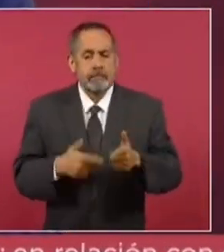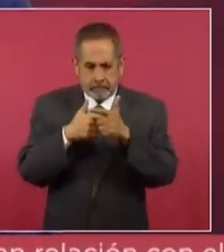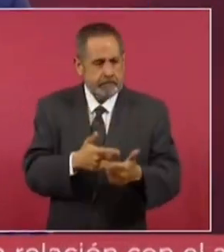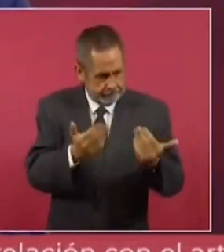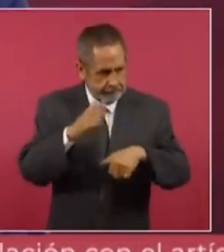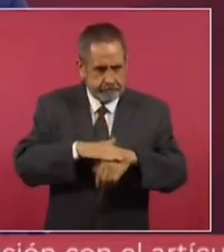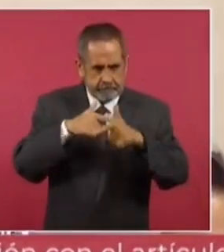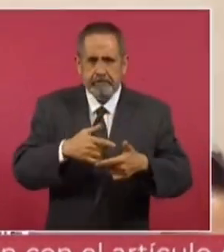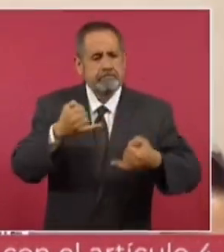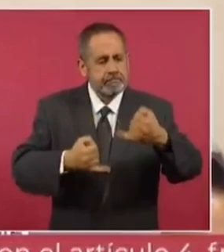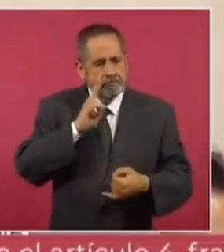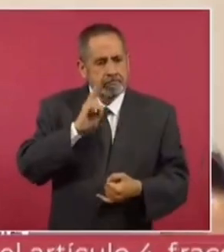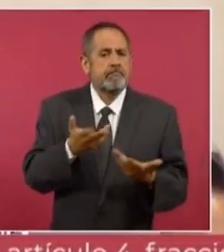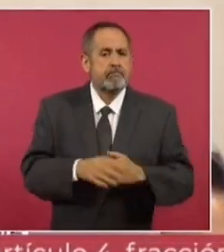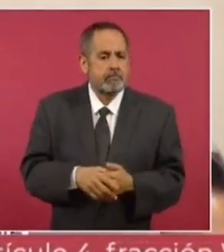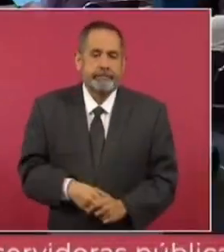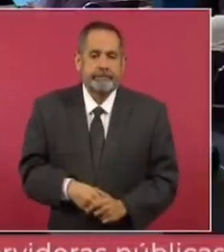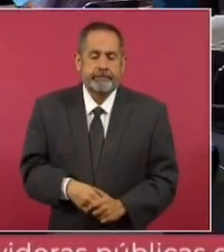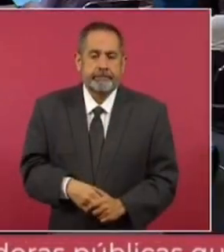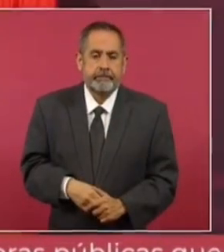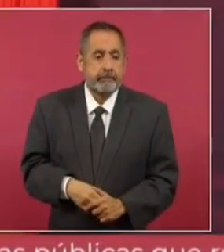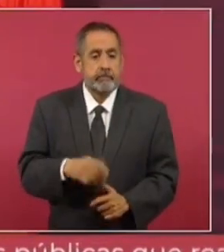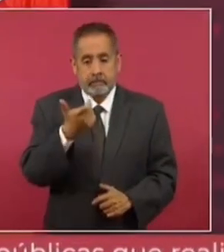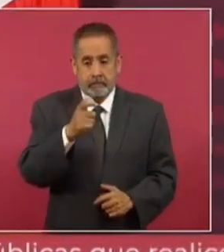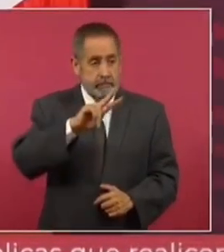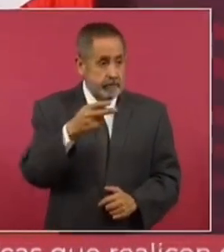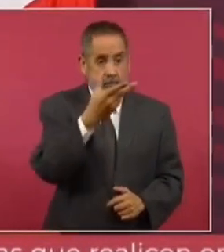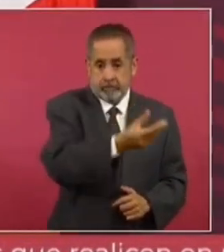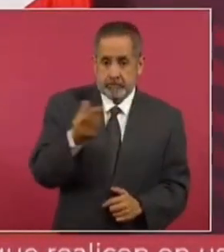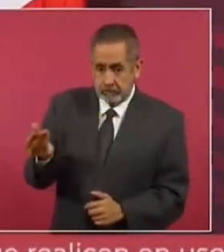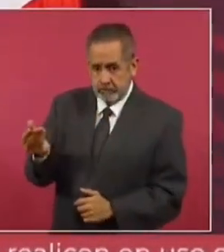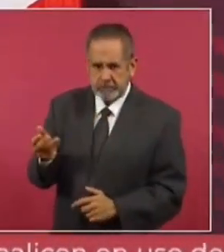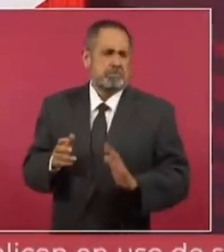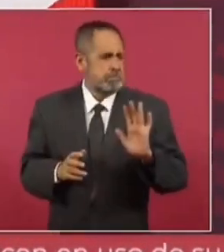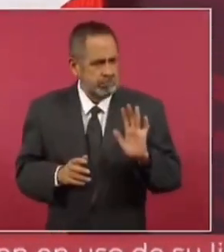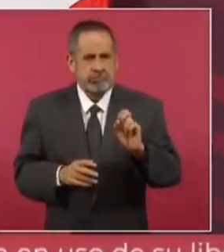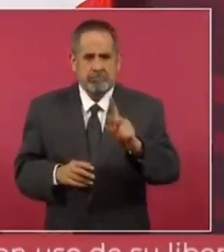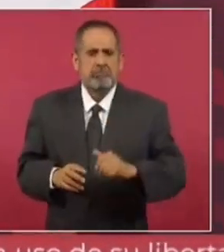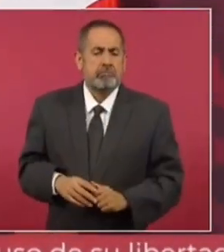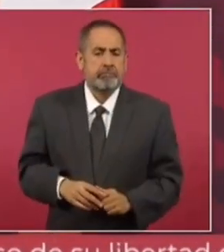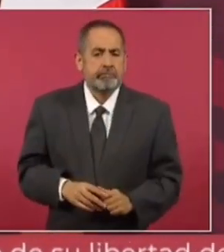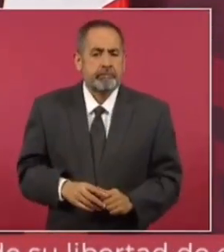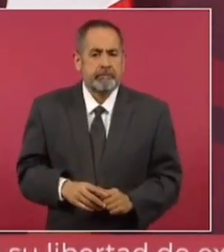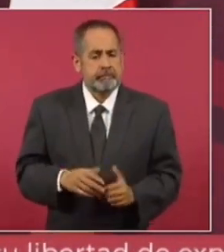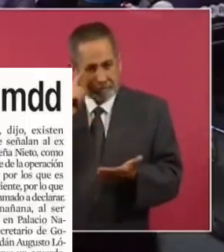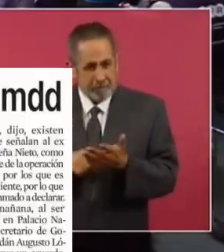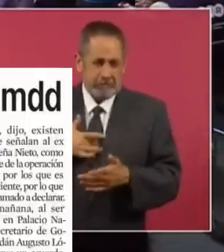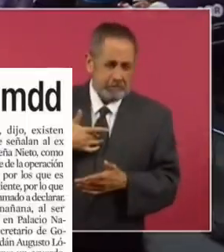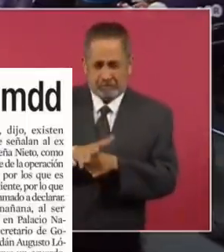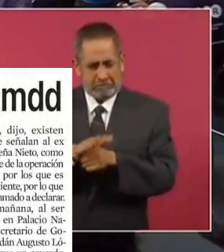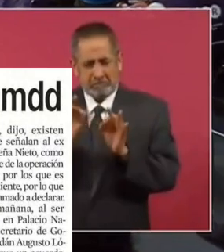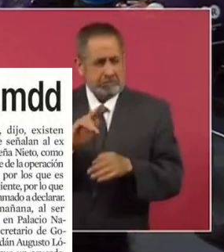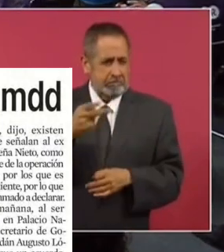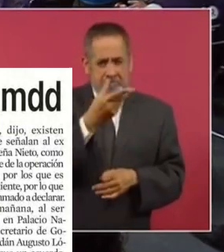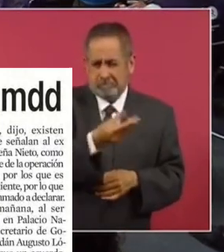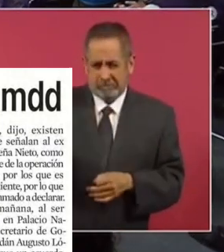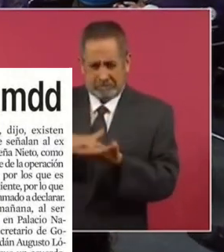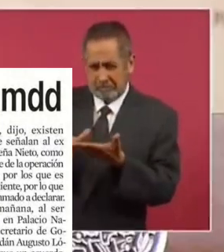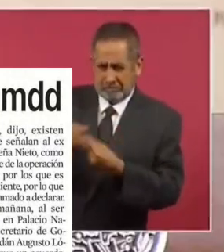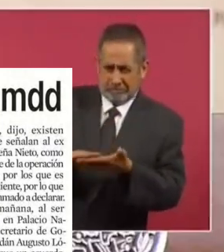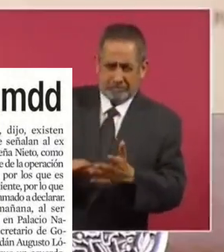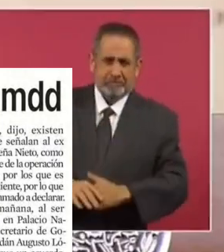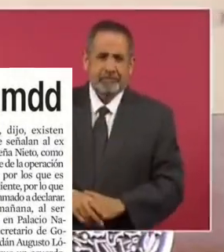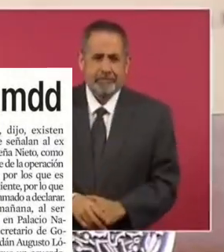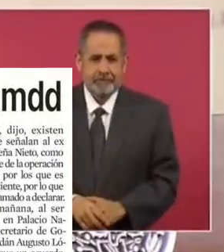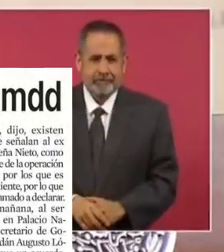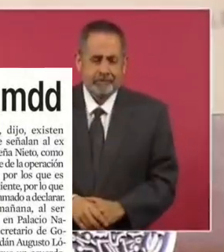su juicio en libertad volviendo el dinero ya Este es un avance es suficiente esta acción preparatoria